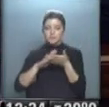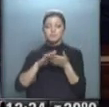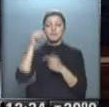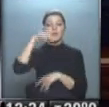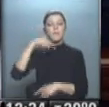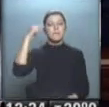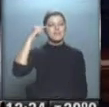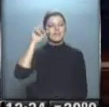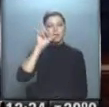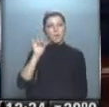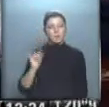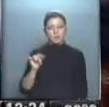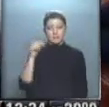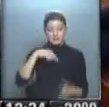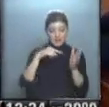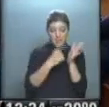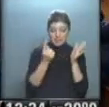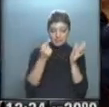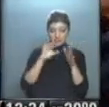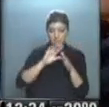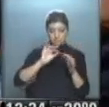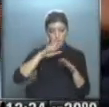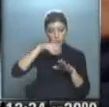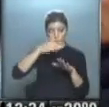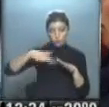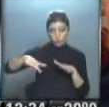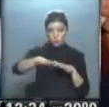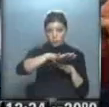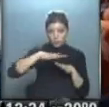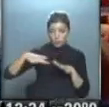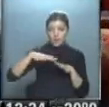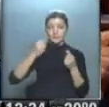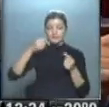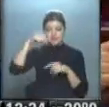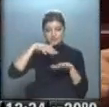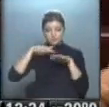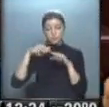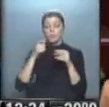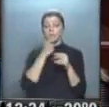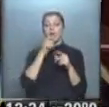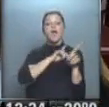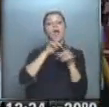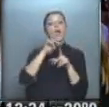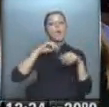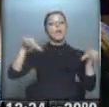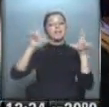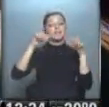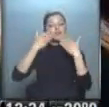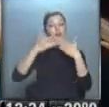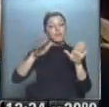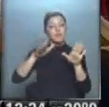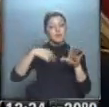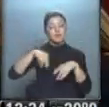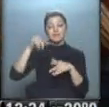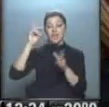país una vez que uno abandona Capital Federal, en el cual sucede esto. muchas de las señales de televisión abierta son del